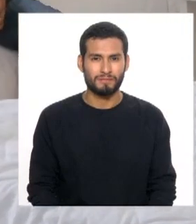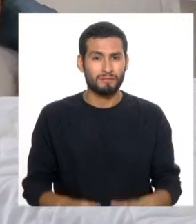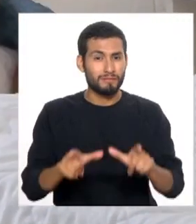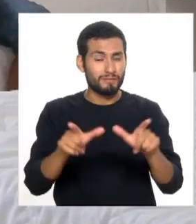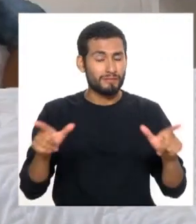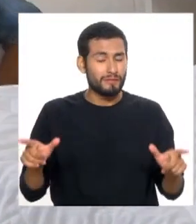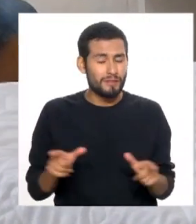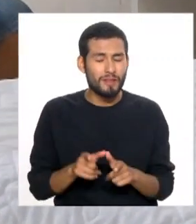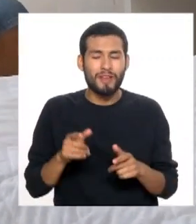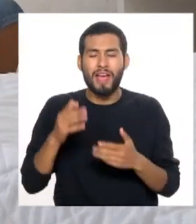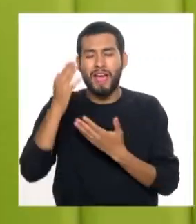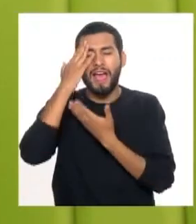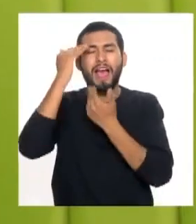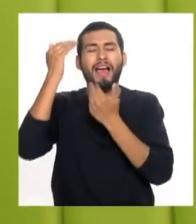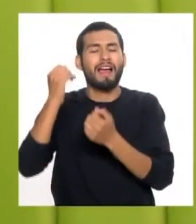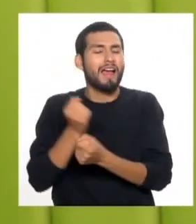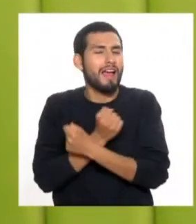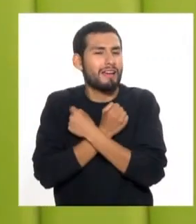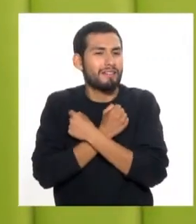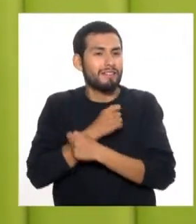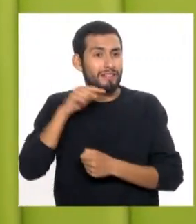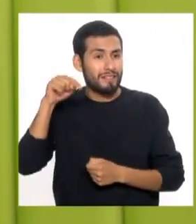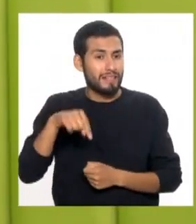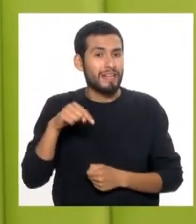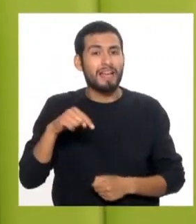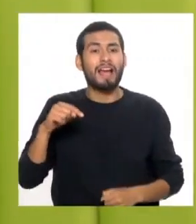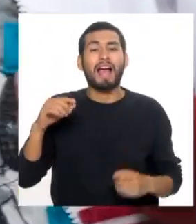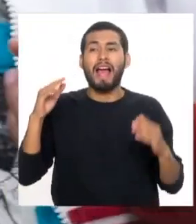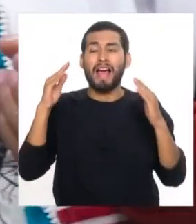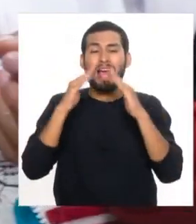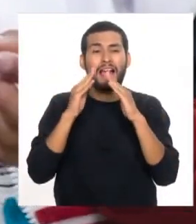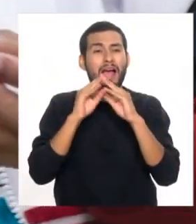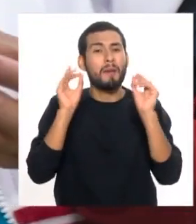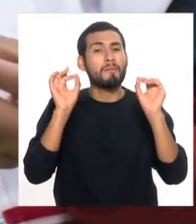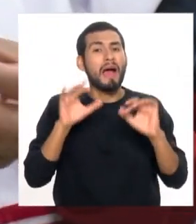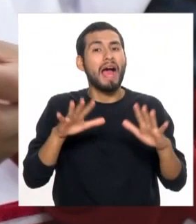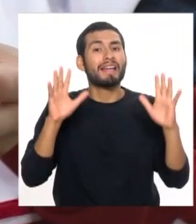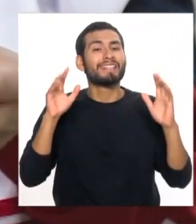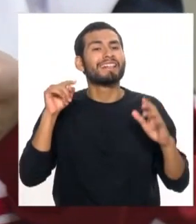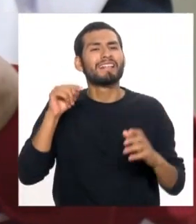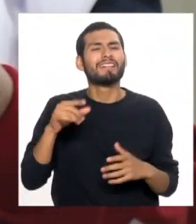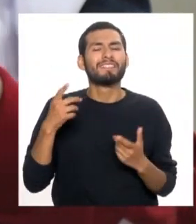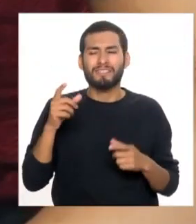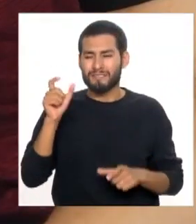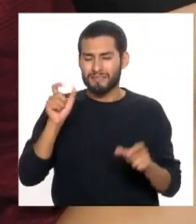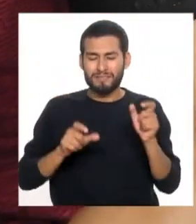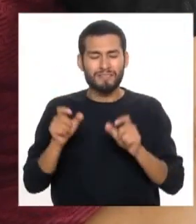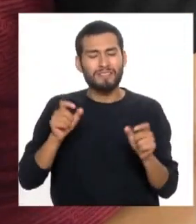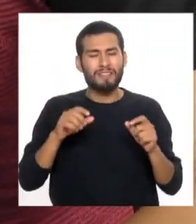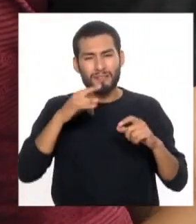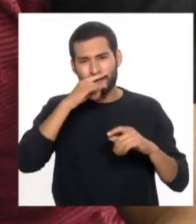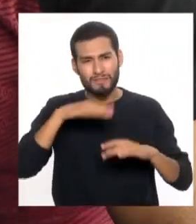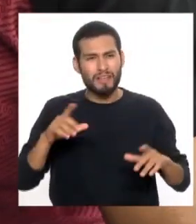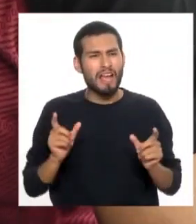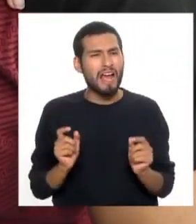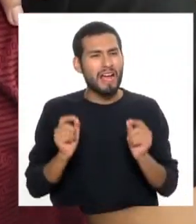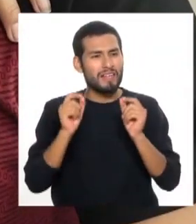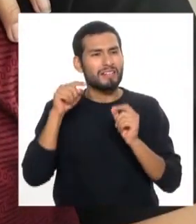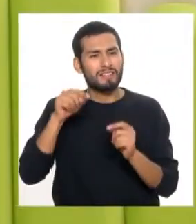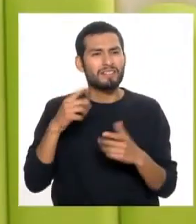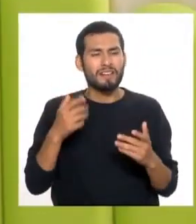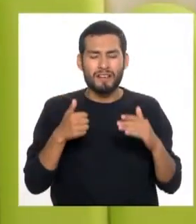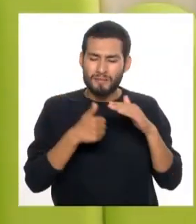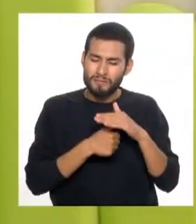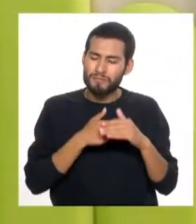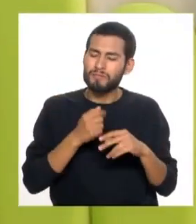Lugar lleno de esperanza y amor. Esta es Casa Magia, un albergue para niños con cáncer que brindan estadía durante su